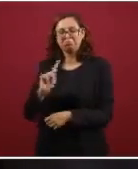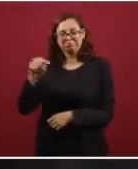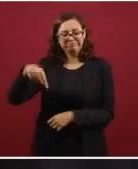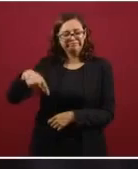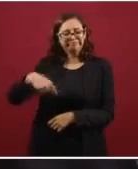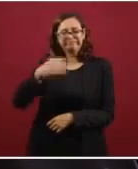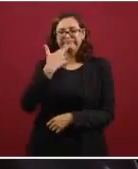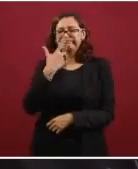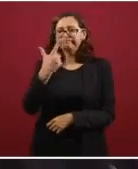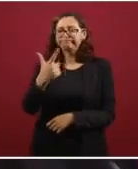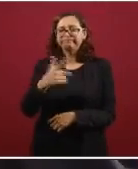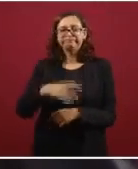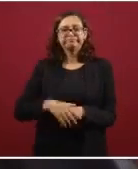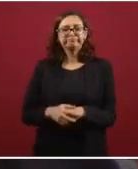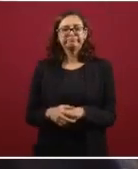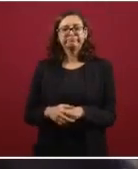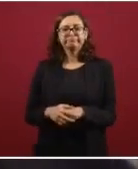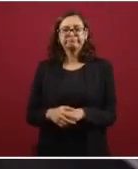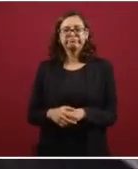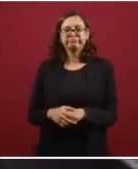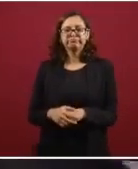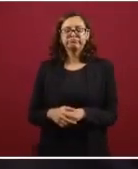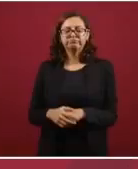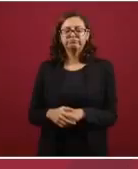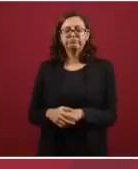y bebidas,